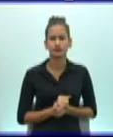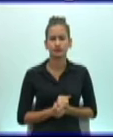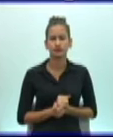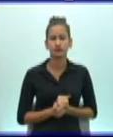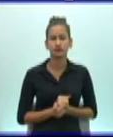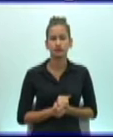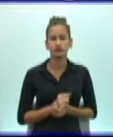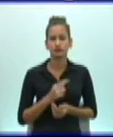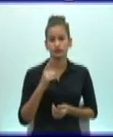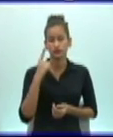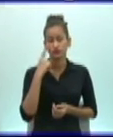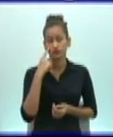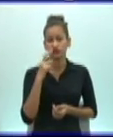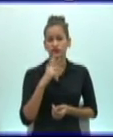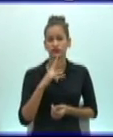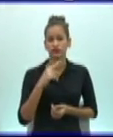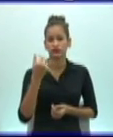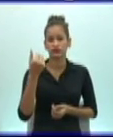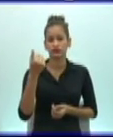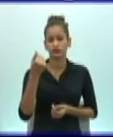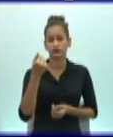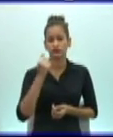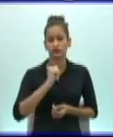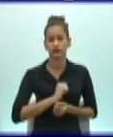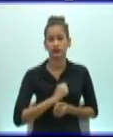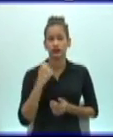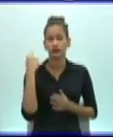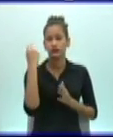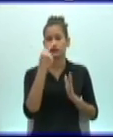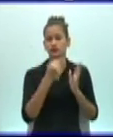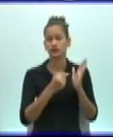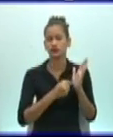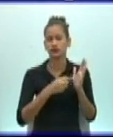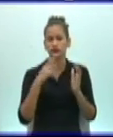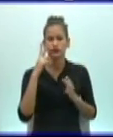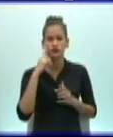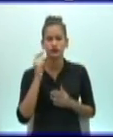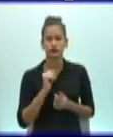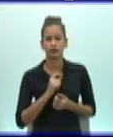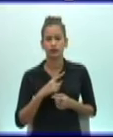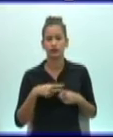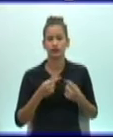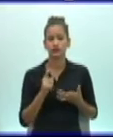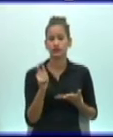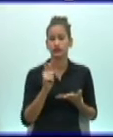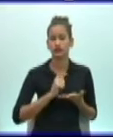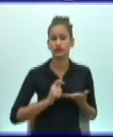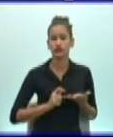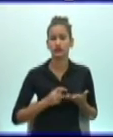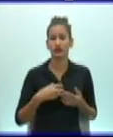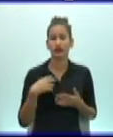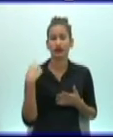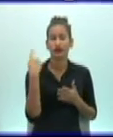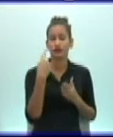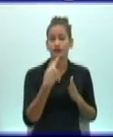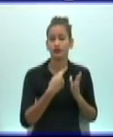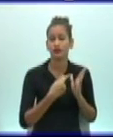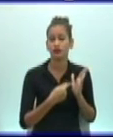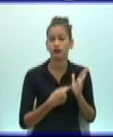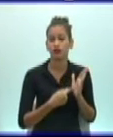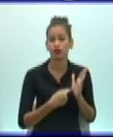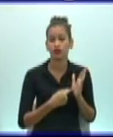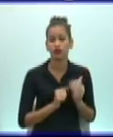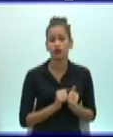La forma locutiva que predomina es la descripción y se reconoce porque se describen los rasgos físicos más